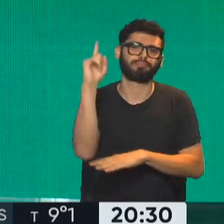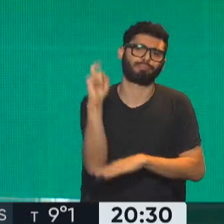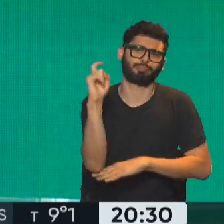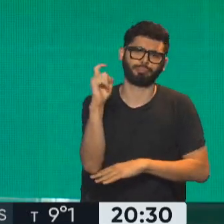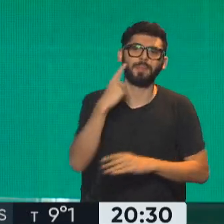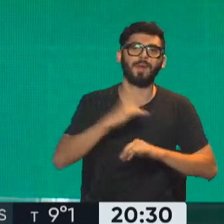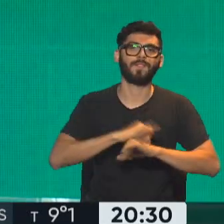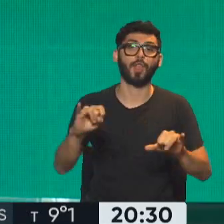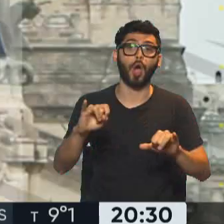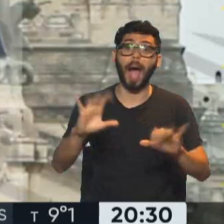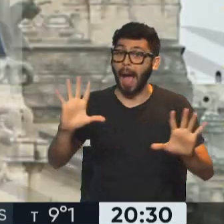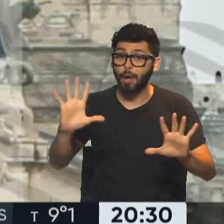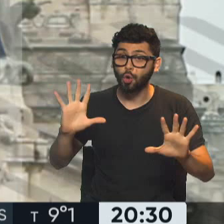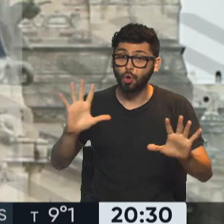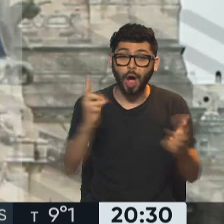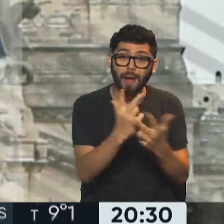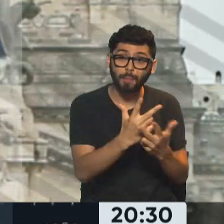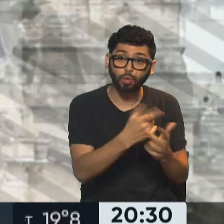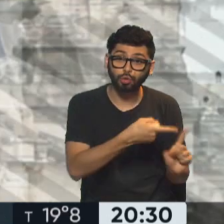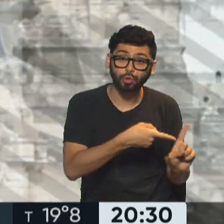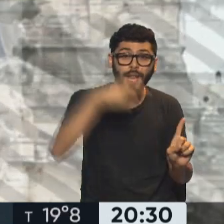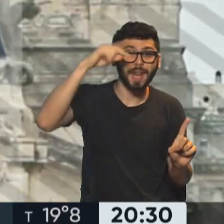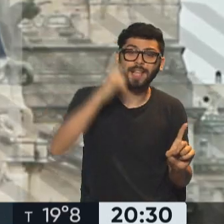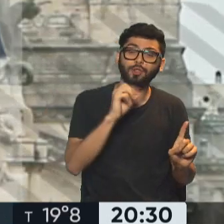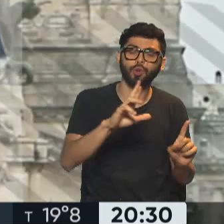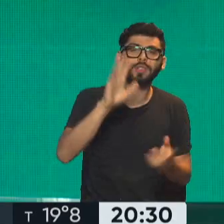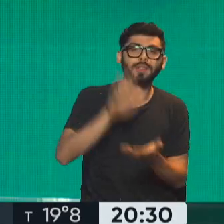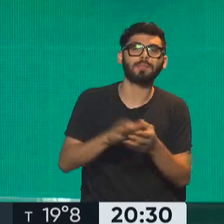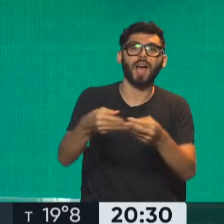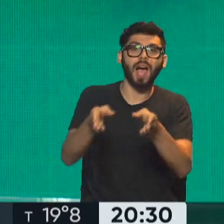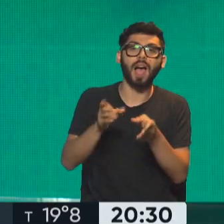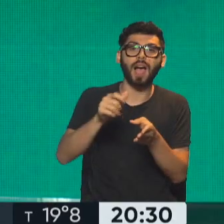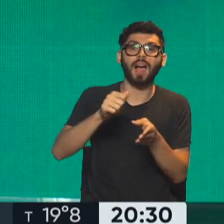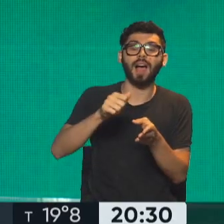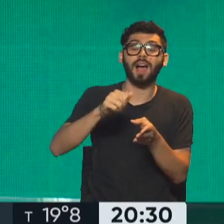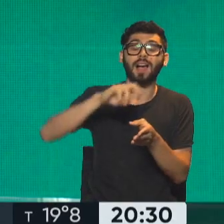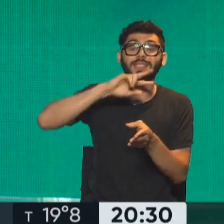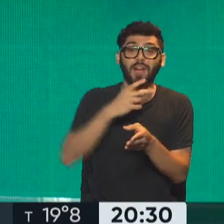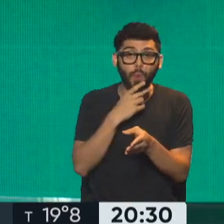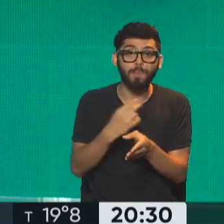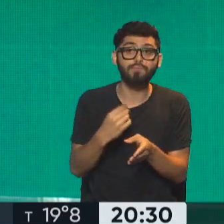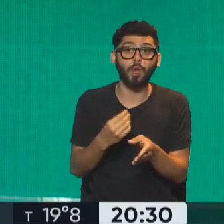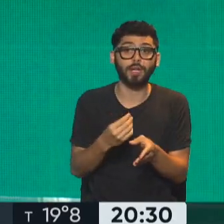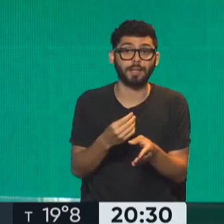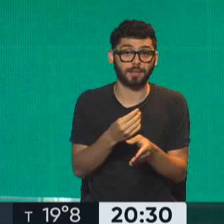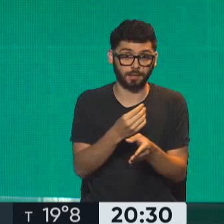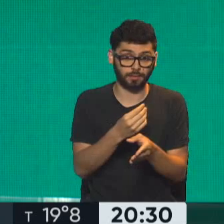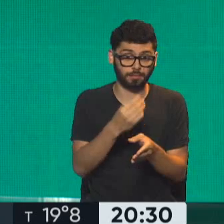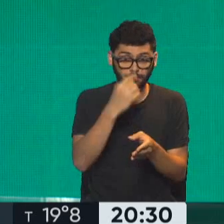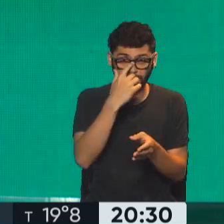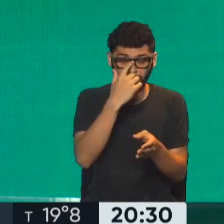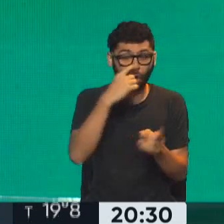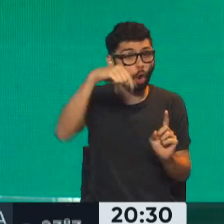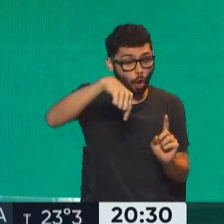informe. ¿Hablamos con esto? ¿Nos quedamos con esto? Dale, nos quedamos con el tema Lara San Juan porque hoy finalmente fue a declarar